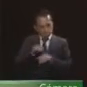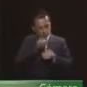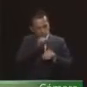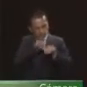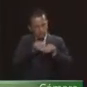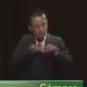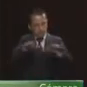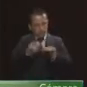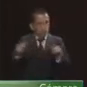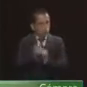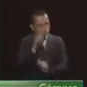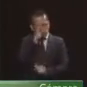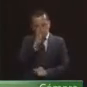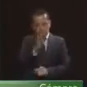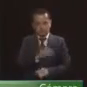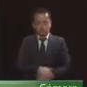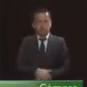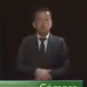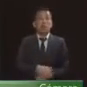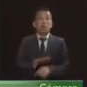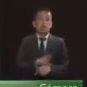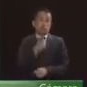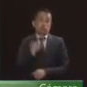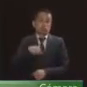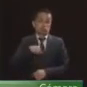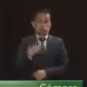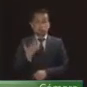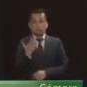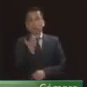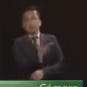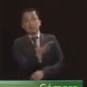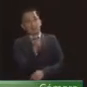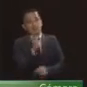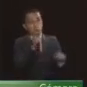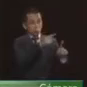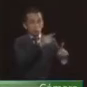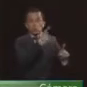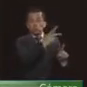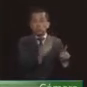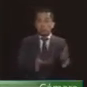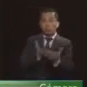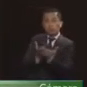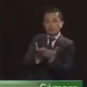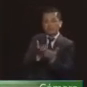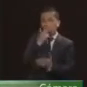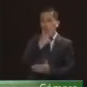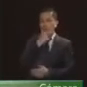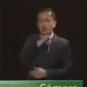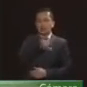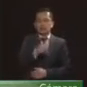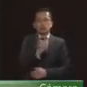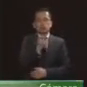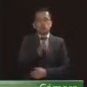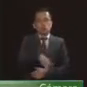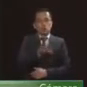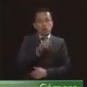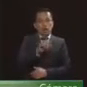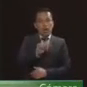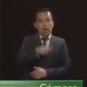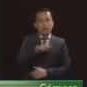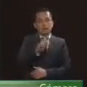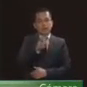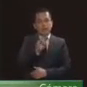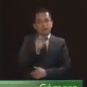ello, le solicitamos retire la propuesta del señor John Ackerman como integrante del Comité Técnico